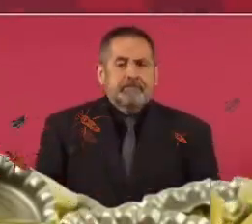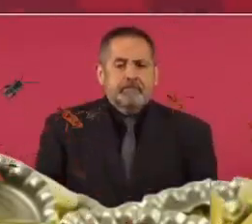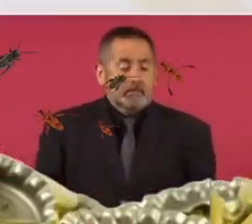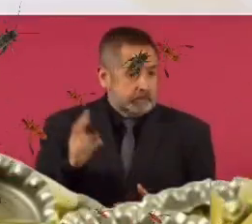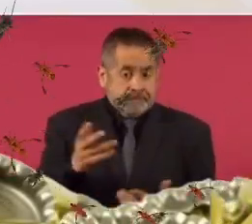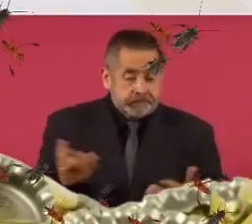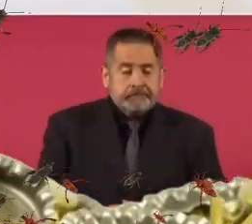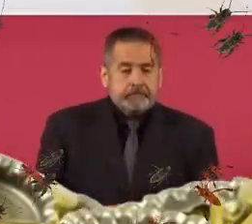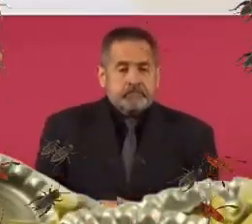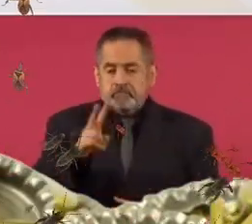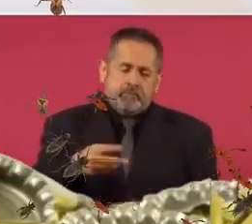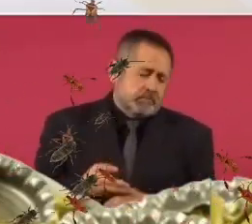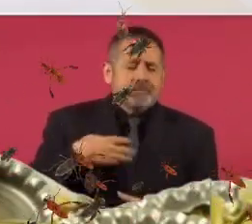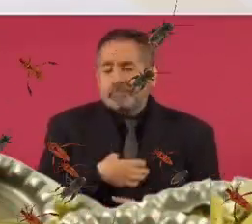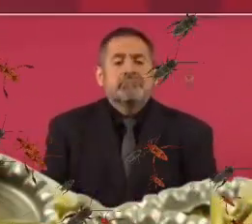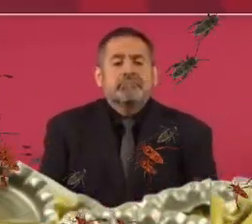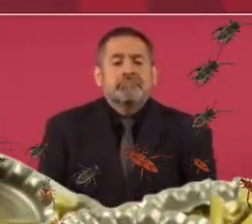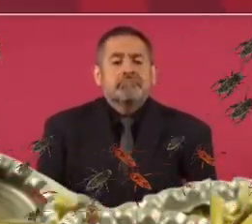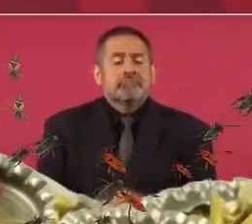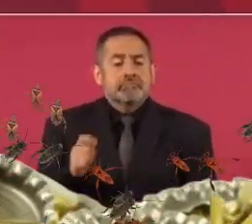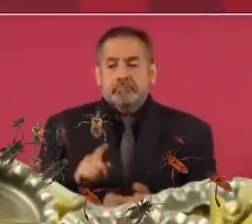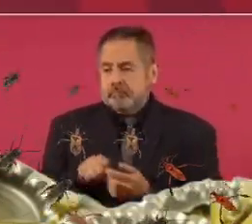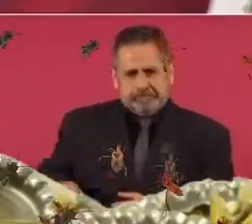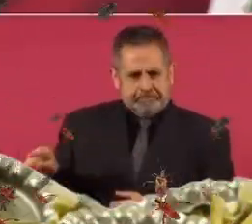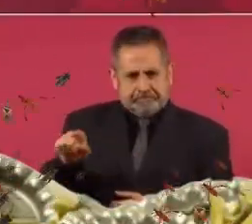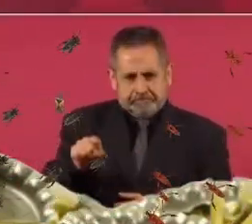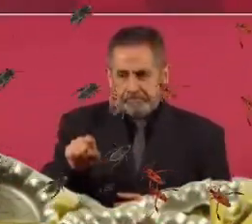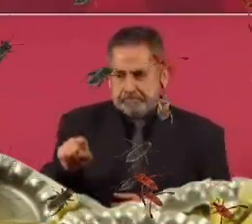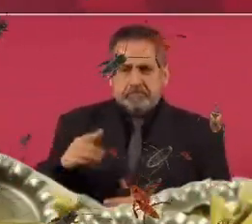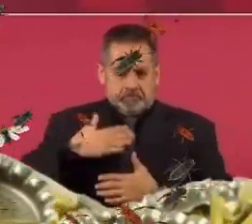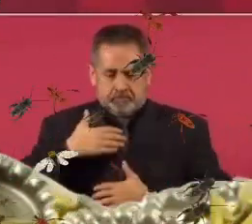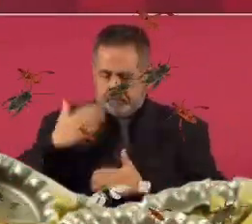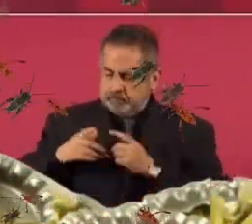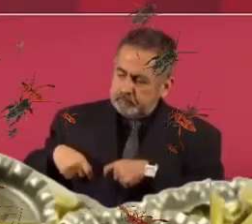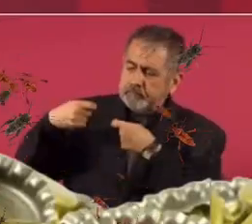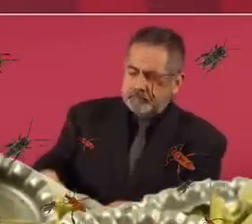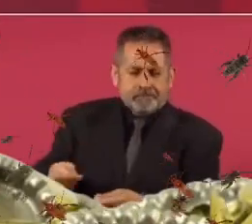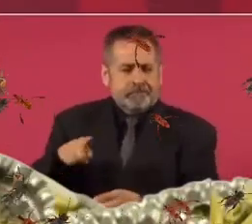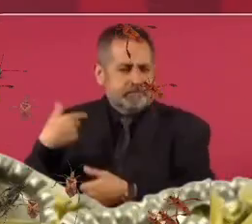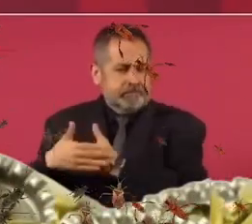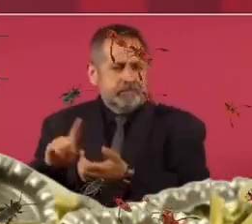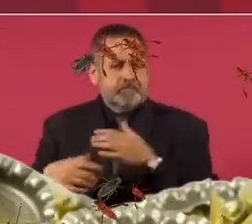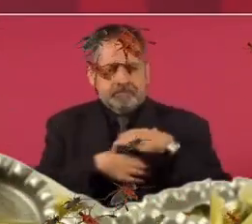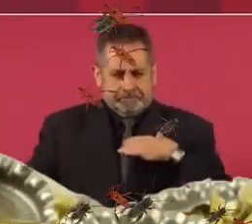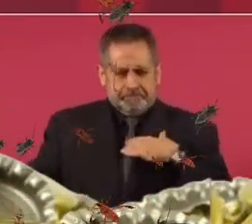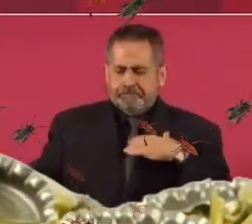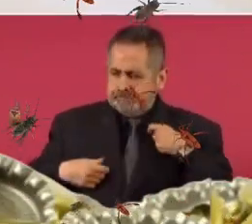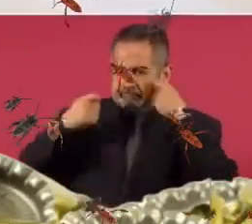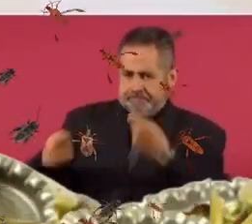La verdad, yo estoy muy contento porque los posibles sustitutos a los que voy a entregarles,